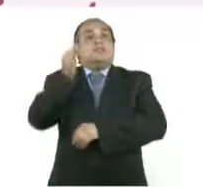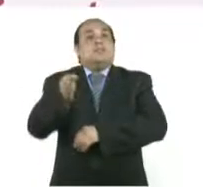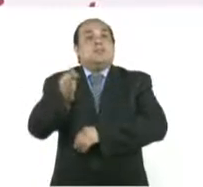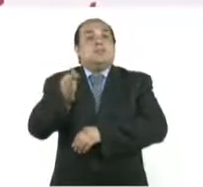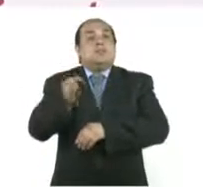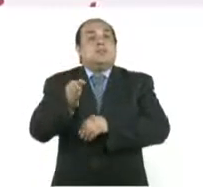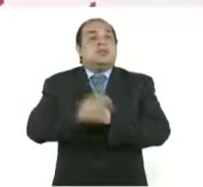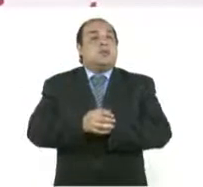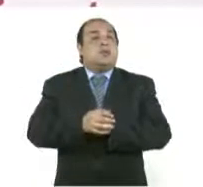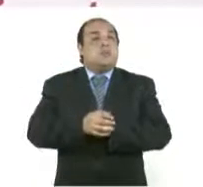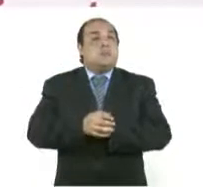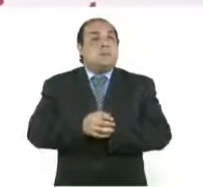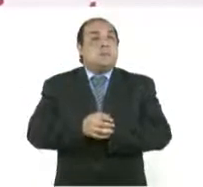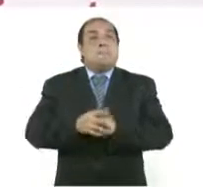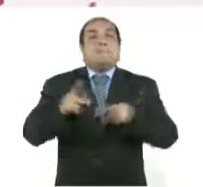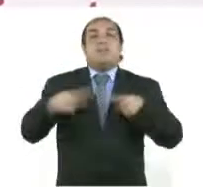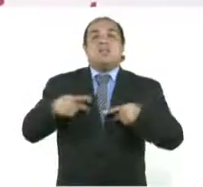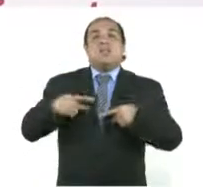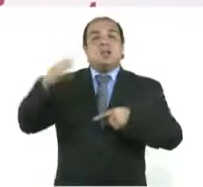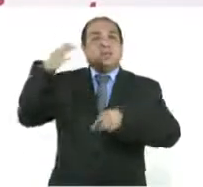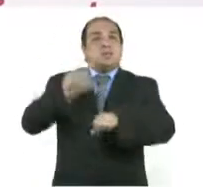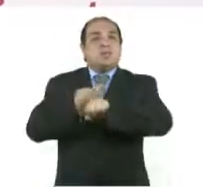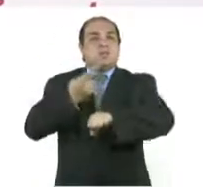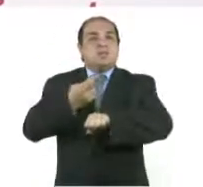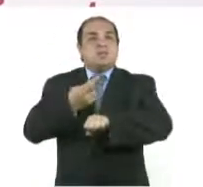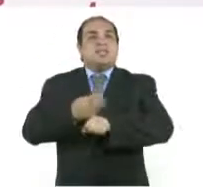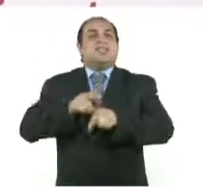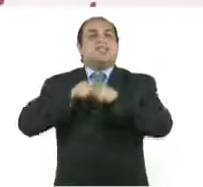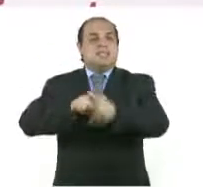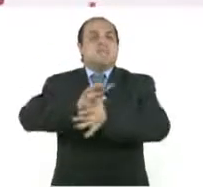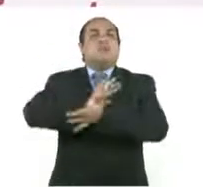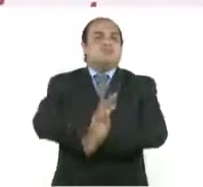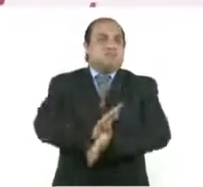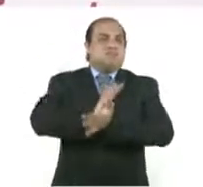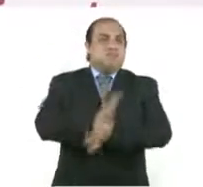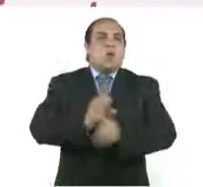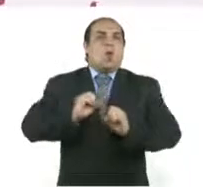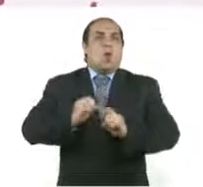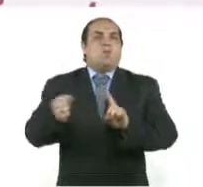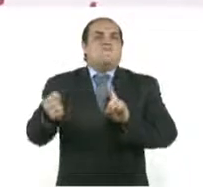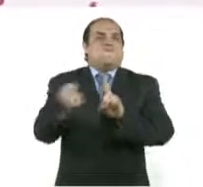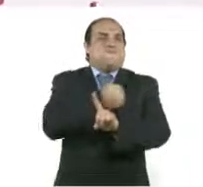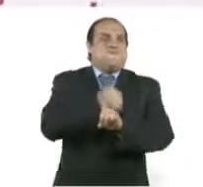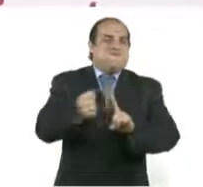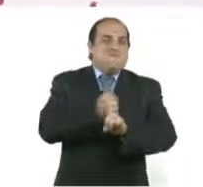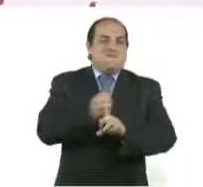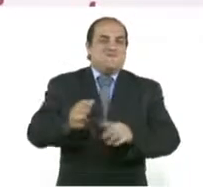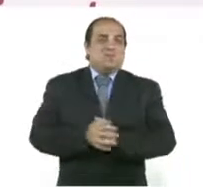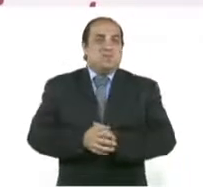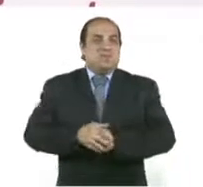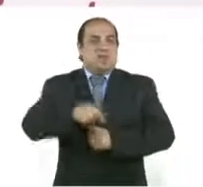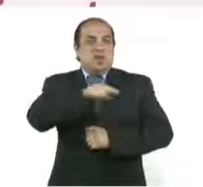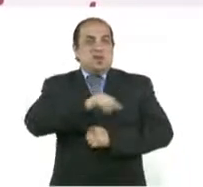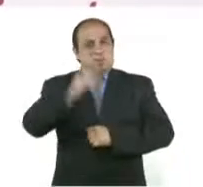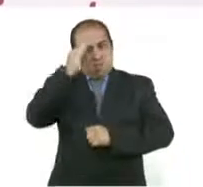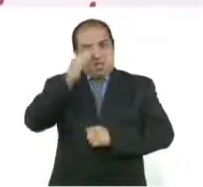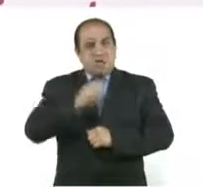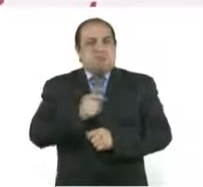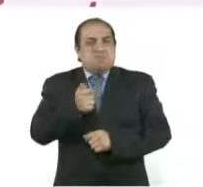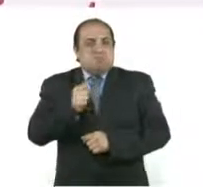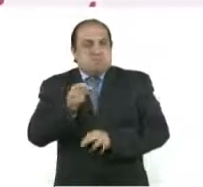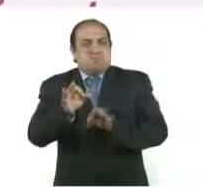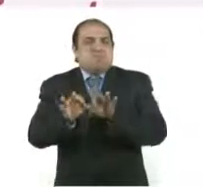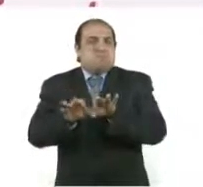adultas mayores que son víctimas de discriminación e incluso de maltrato al considerarles poco